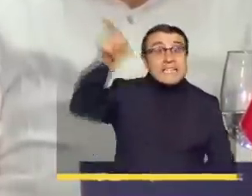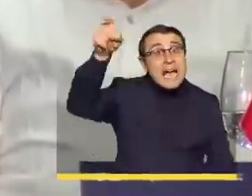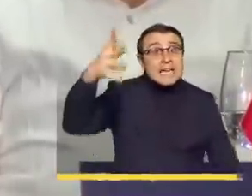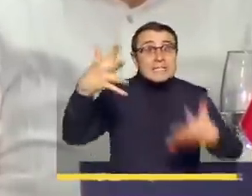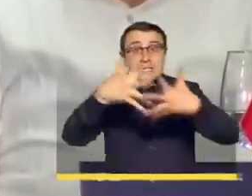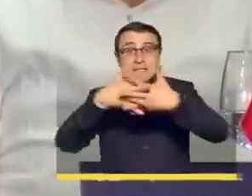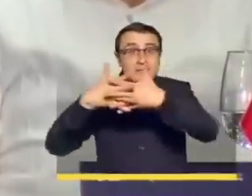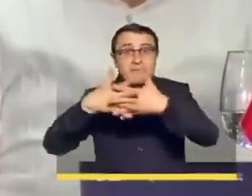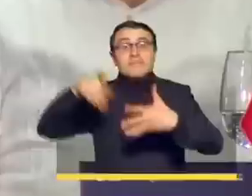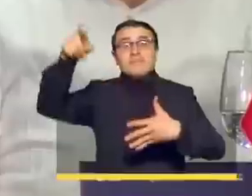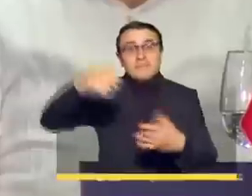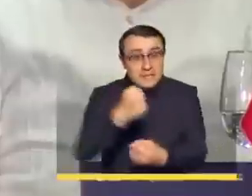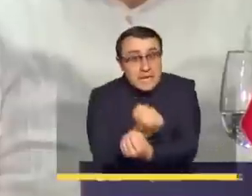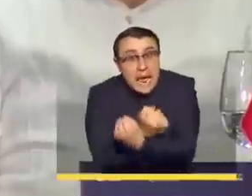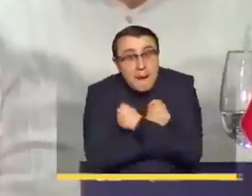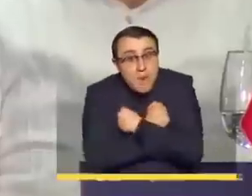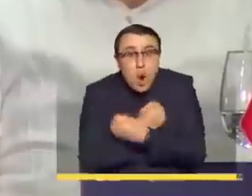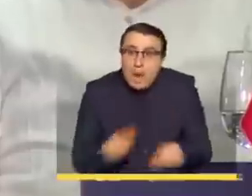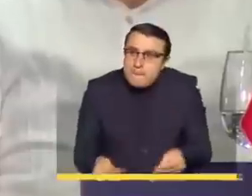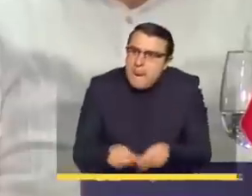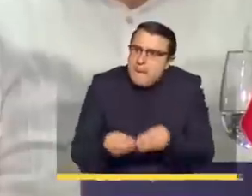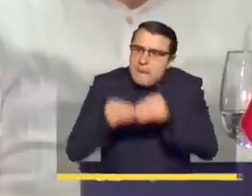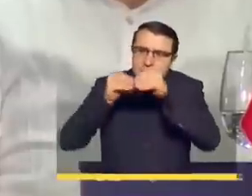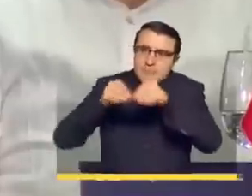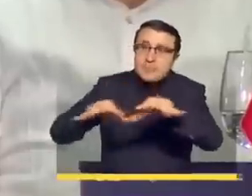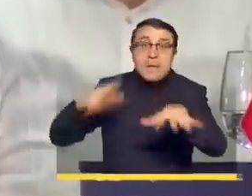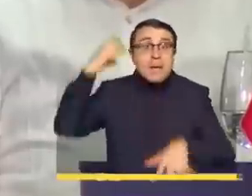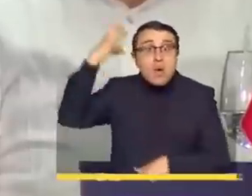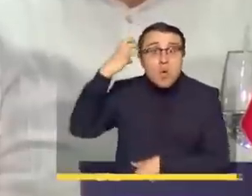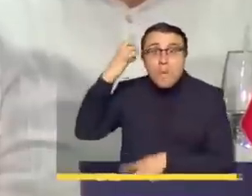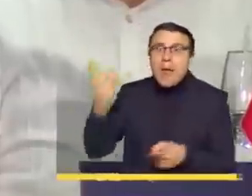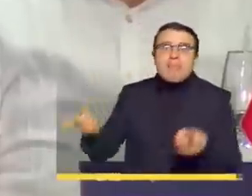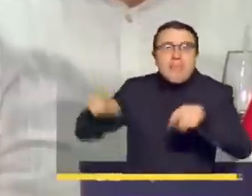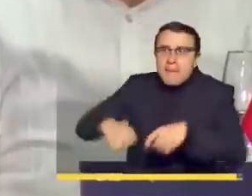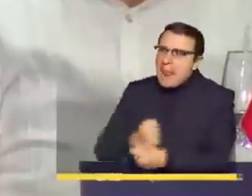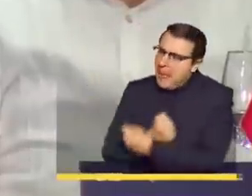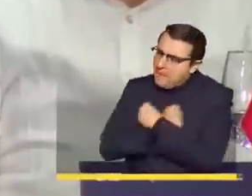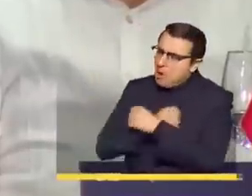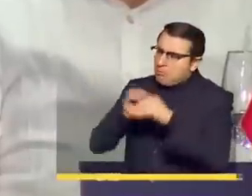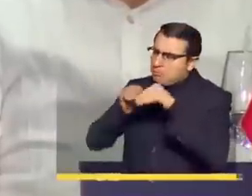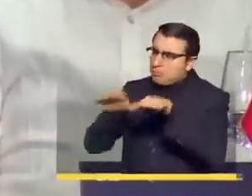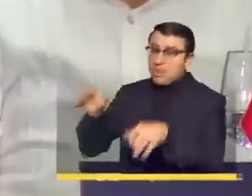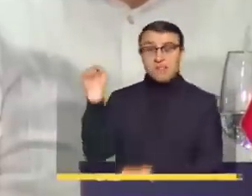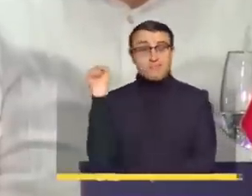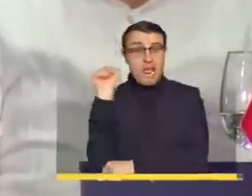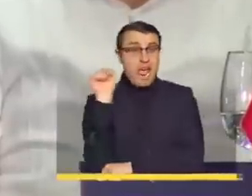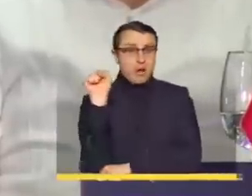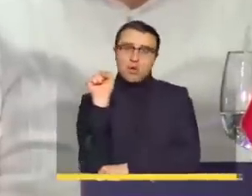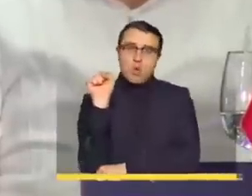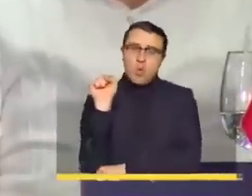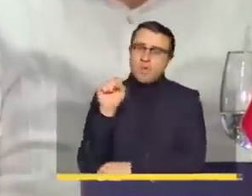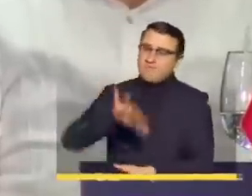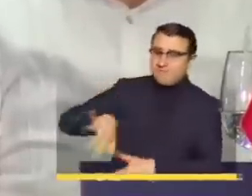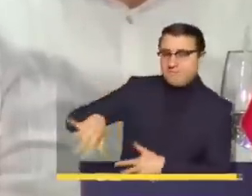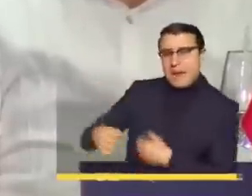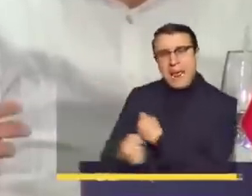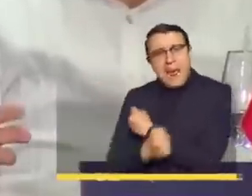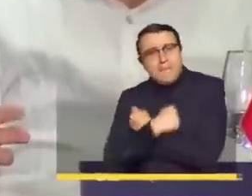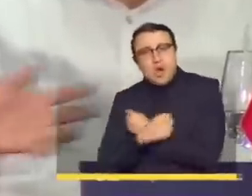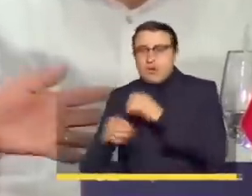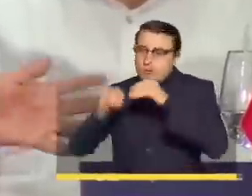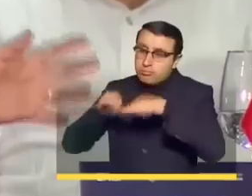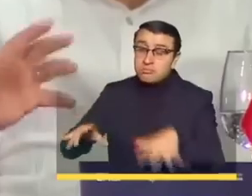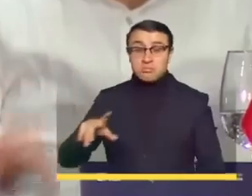tienen que construir más amor. En Europa, menos carros, más amor.